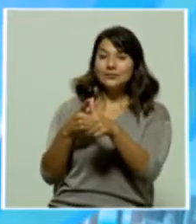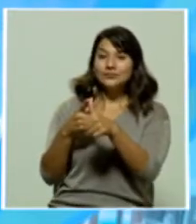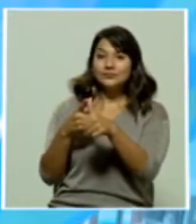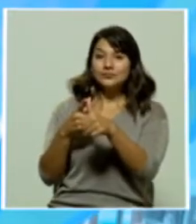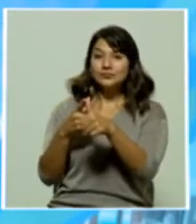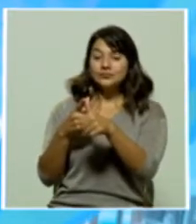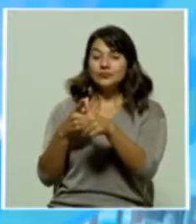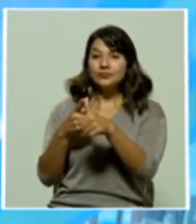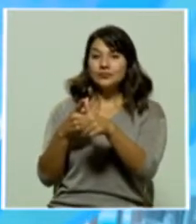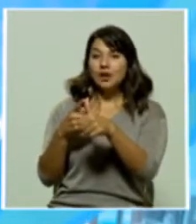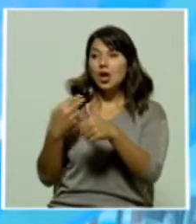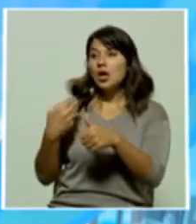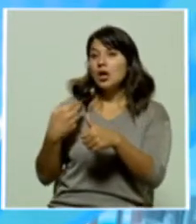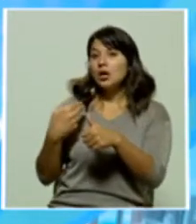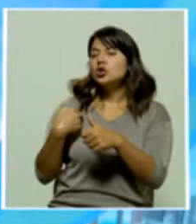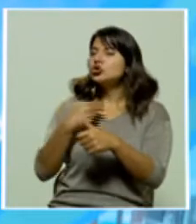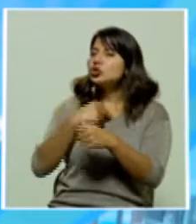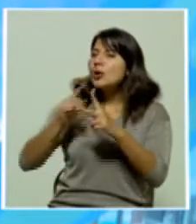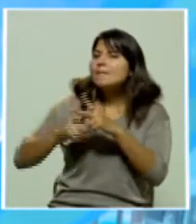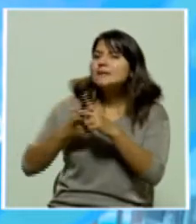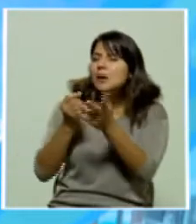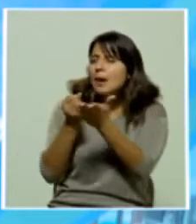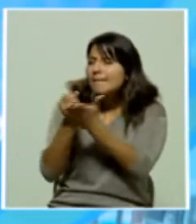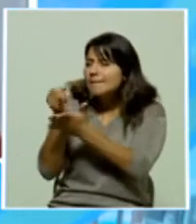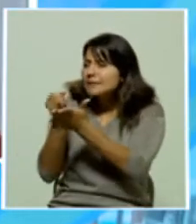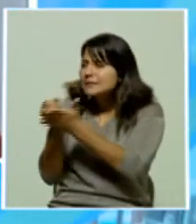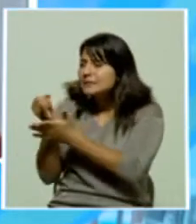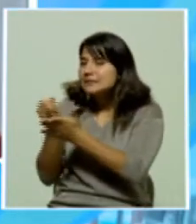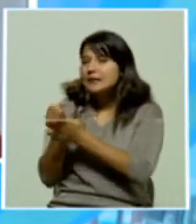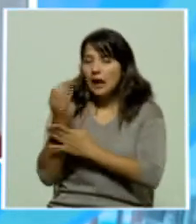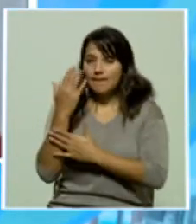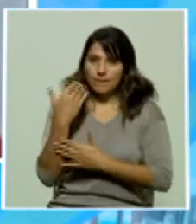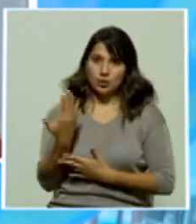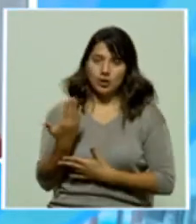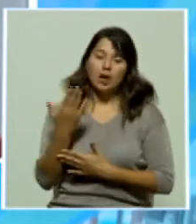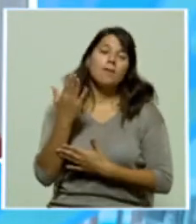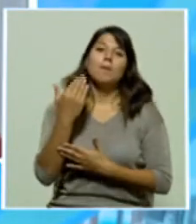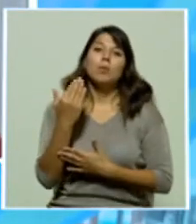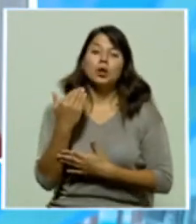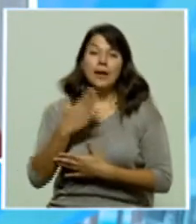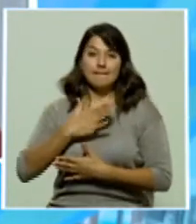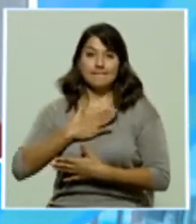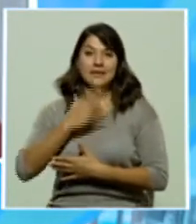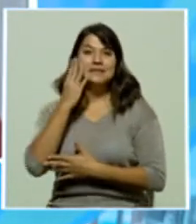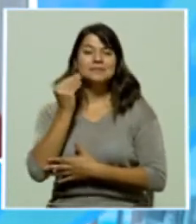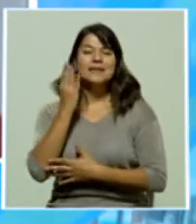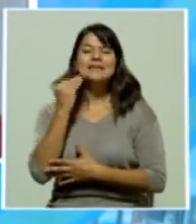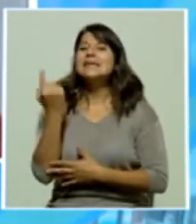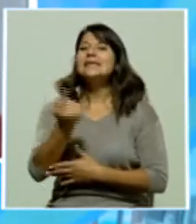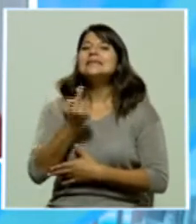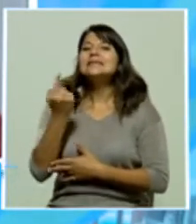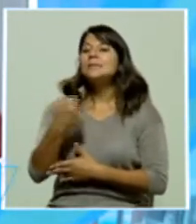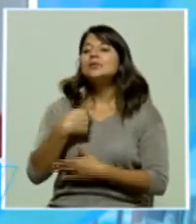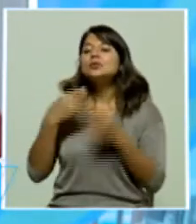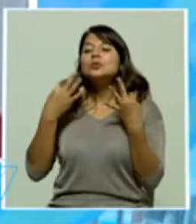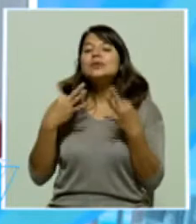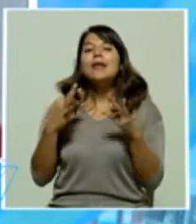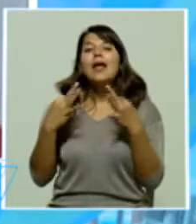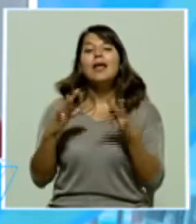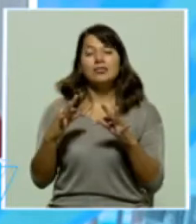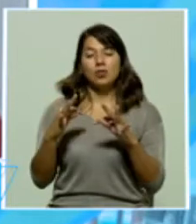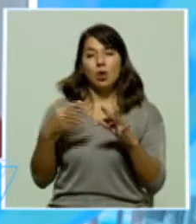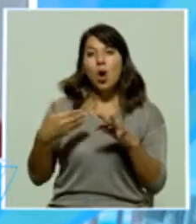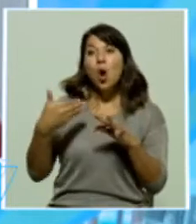nos pusimos a investigar, ¿verdad? Porque la idea de esto siempre, en mi experiencia siempre he tratado de, cuando